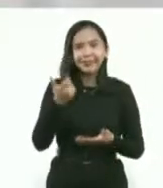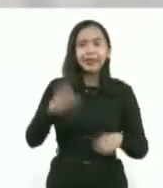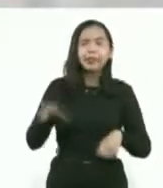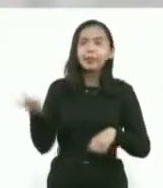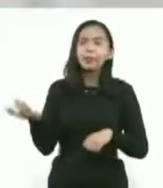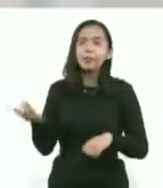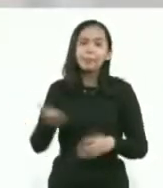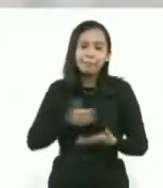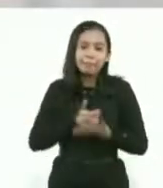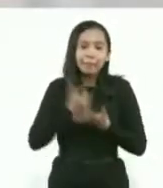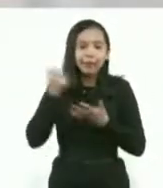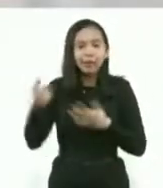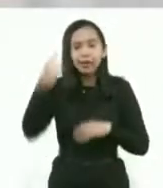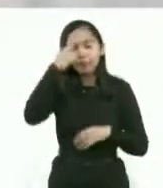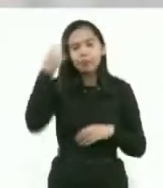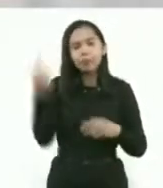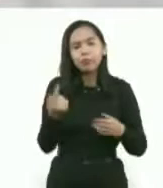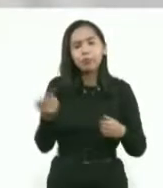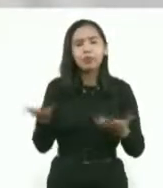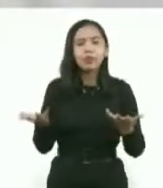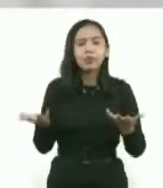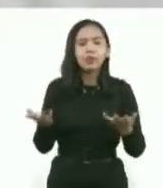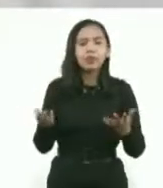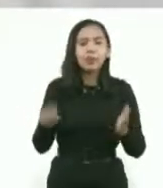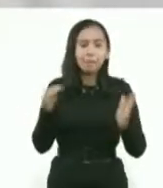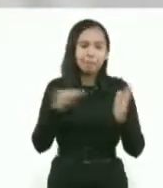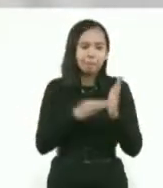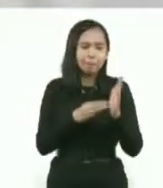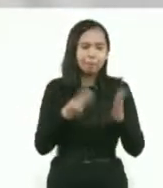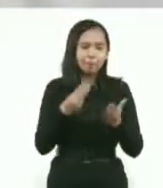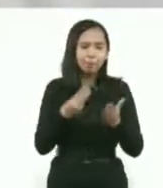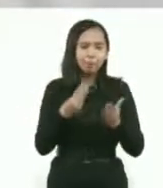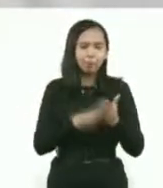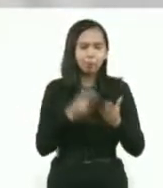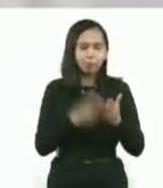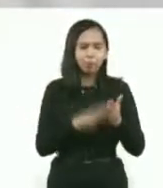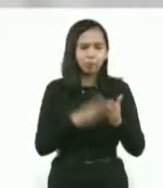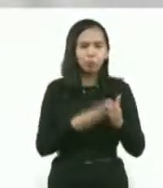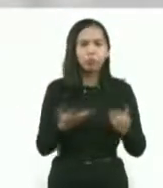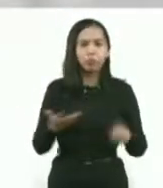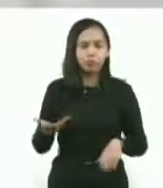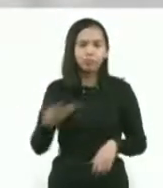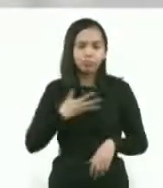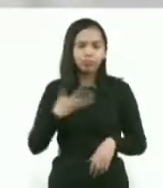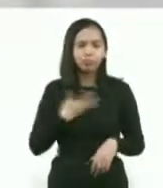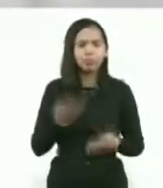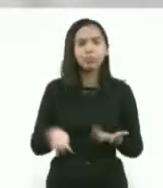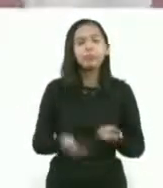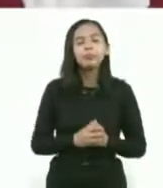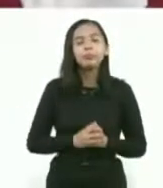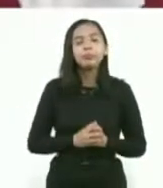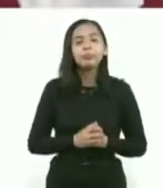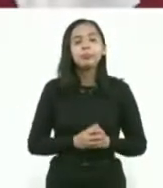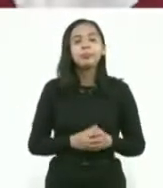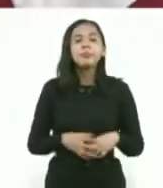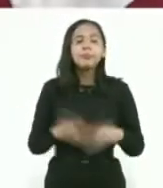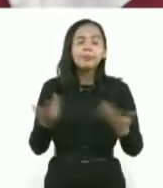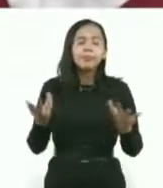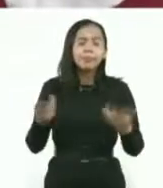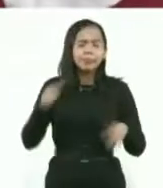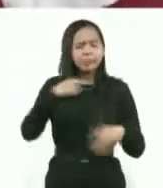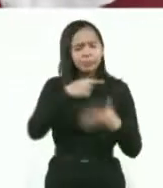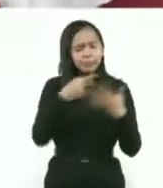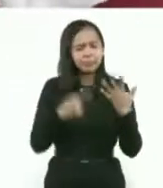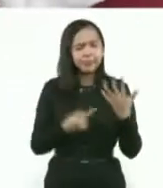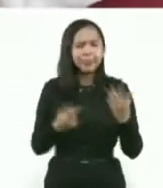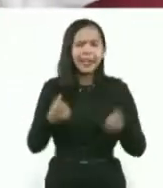durará varios meses cerrada en lo que puede subsanar esta serie de irregularidades que en promedio,